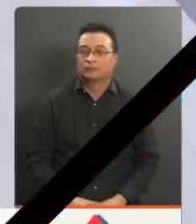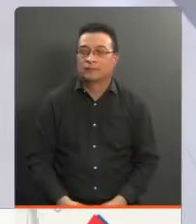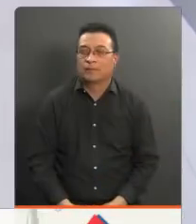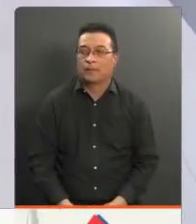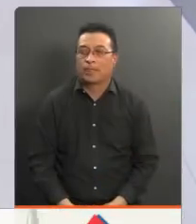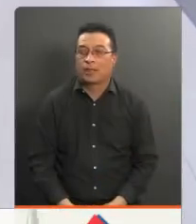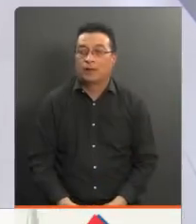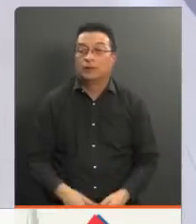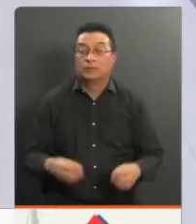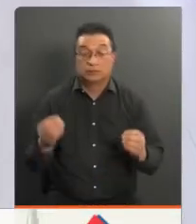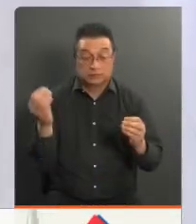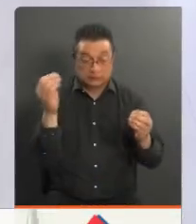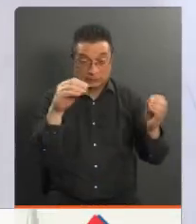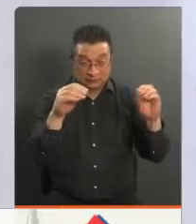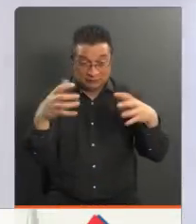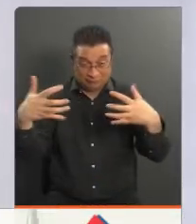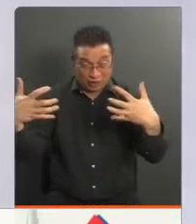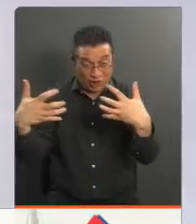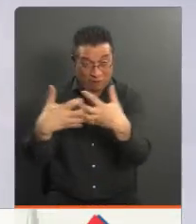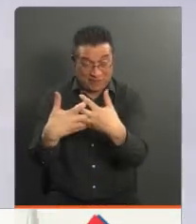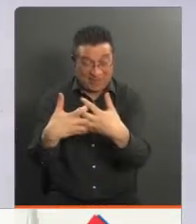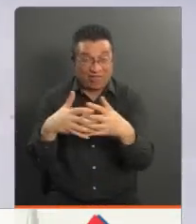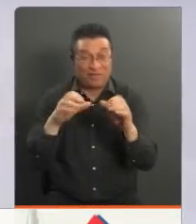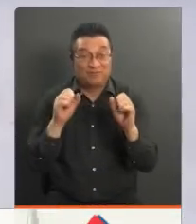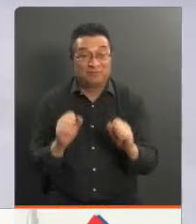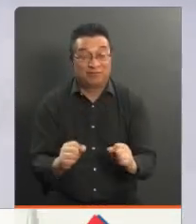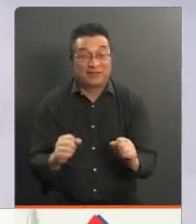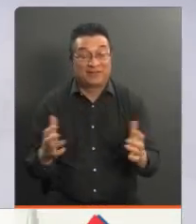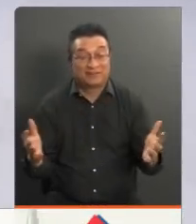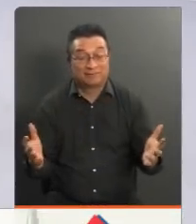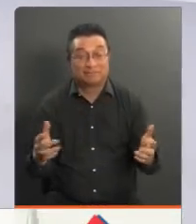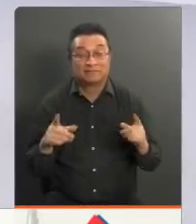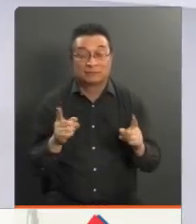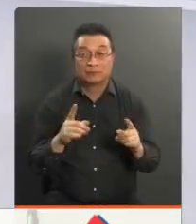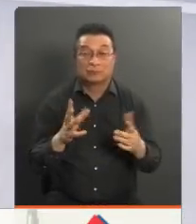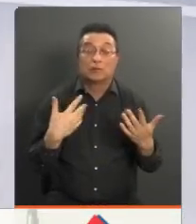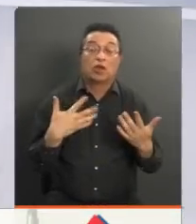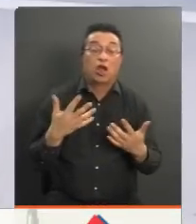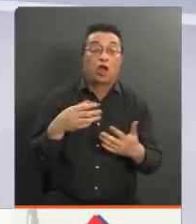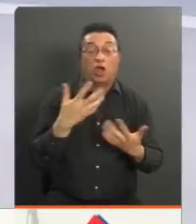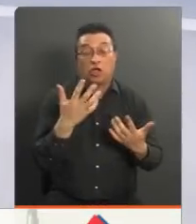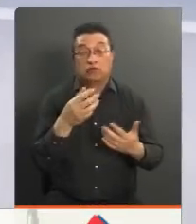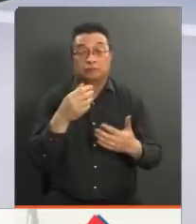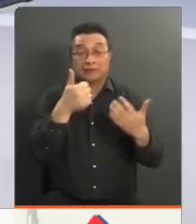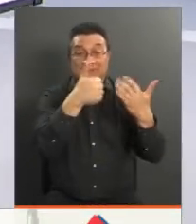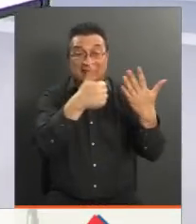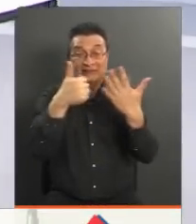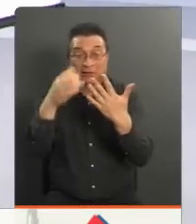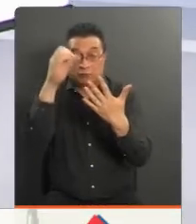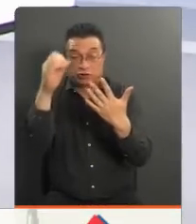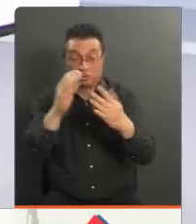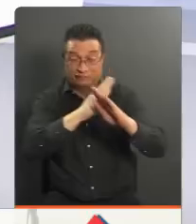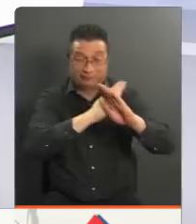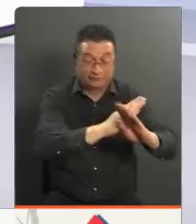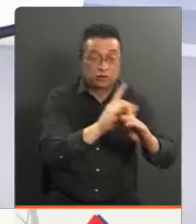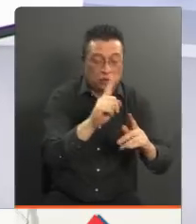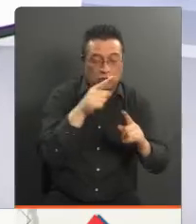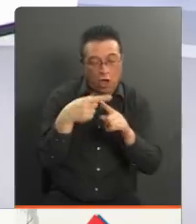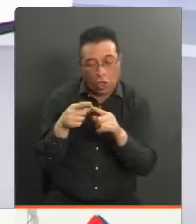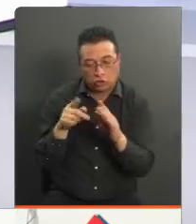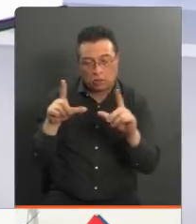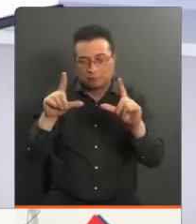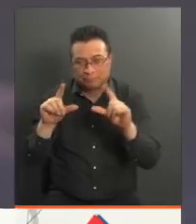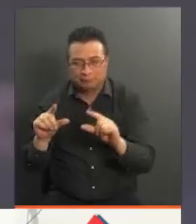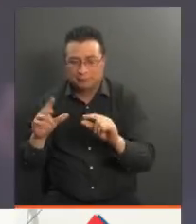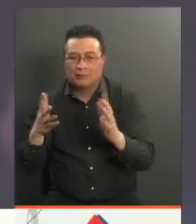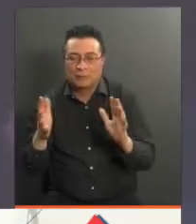Fórmula combinada, podríamos decir, Álvaro, ¿eh? Sí, no mueren los dos tercios. No. No es que mueran, pero se le busca una alternativa, claro, más razonable. Dos tercios